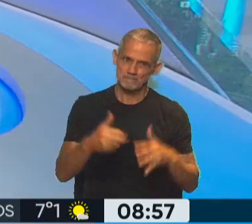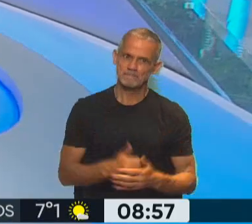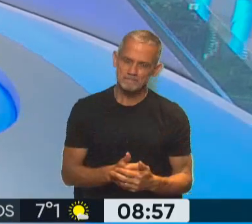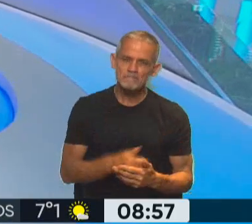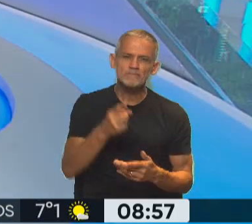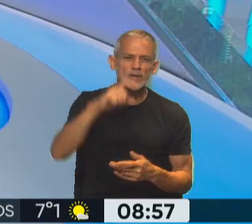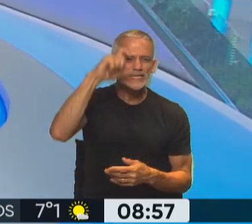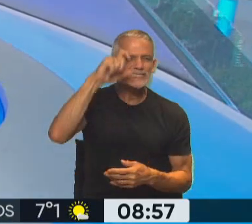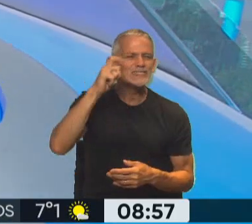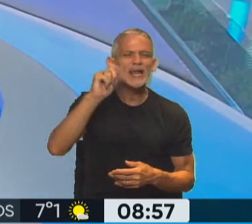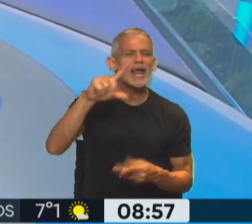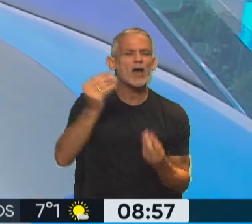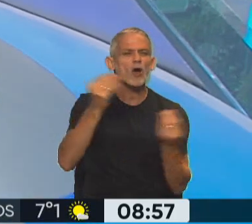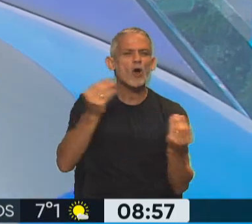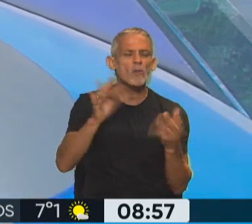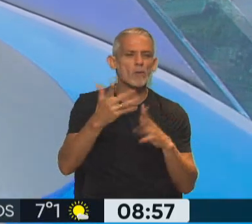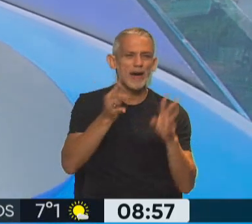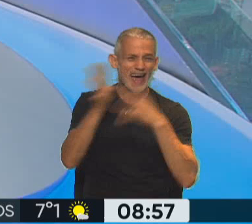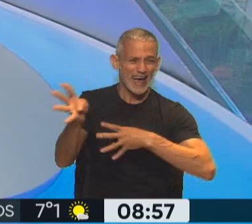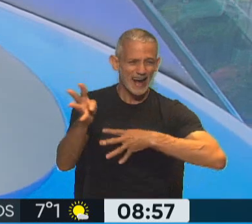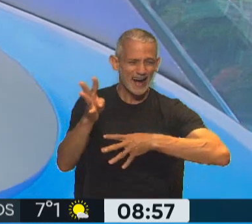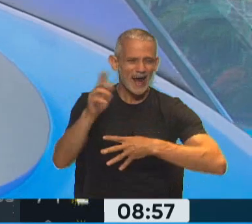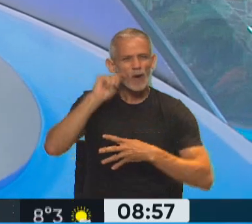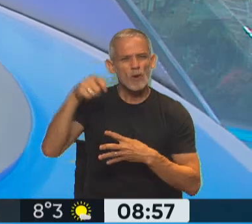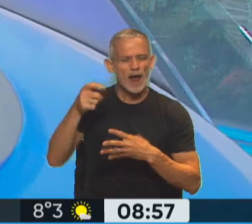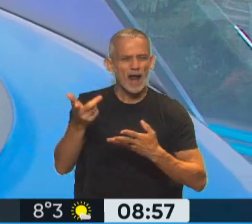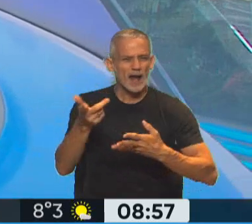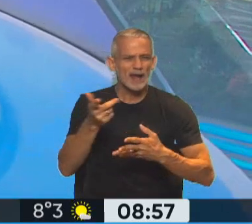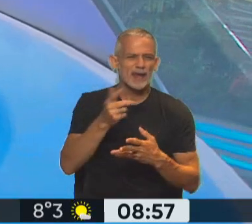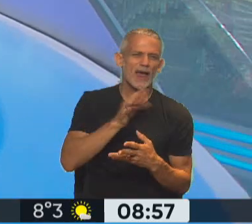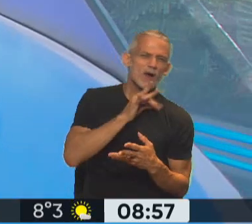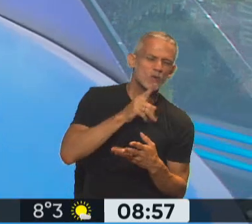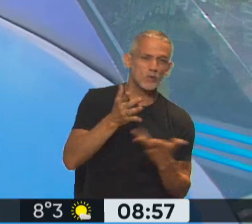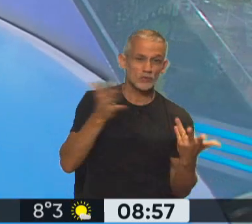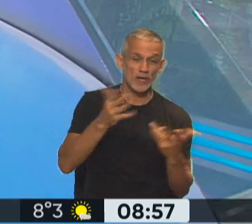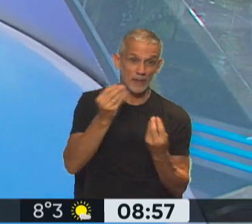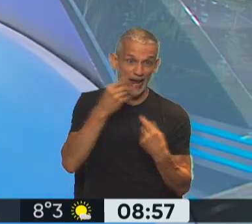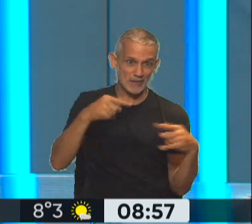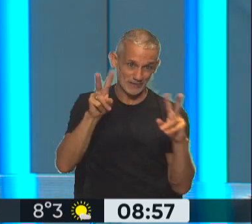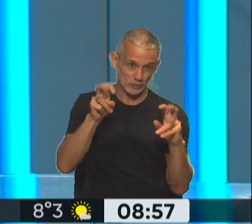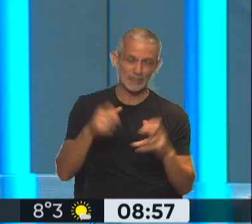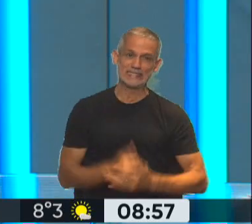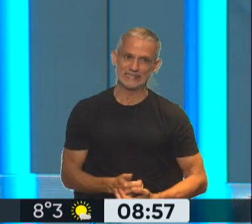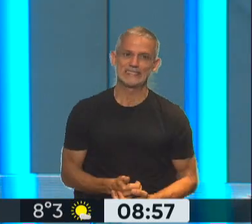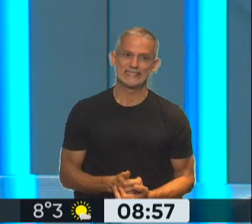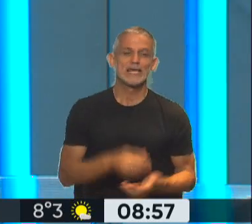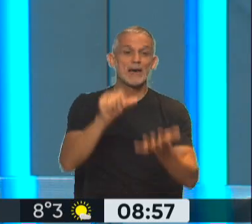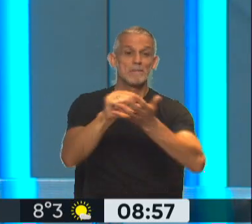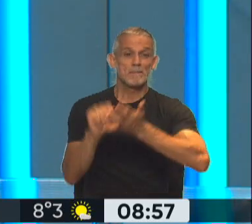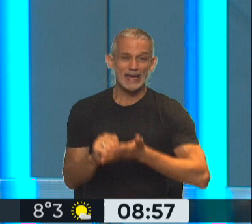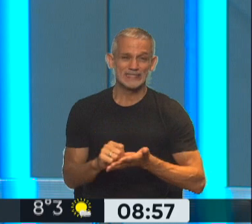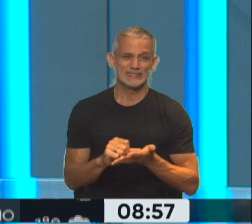tiene esta celaca enfrentar teniendo en cuenta lo que ha sido la guerra Rusia Ucrania lo que es la guerra Rusia Ucrania tal cual a ver hay que tener en cuenta que los países